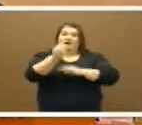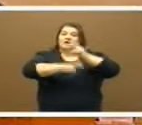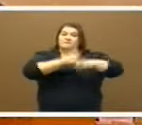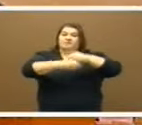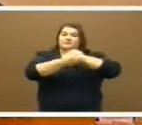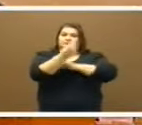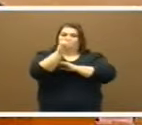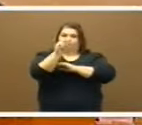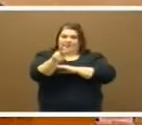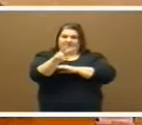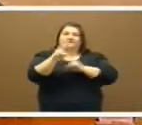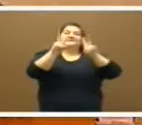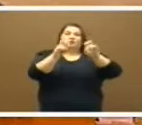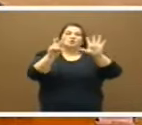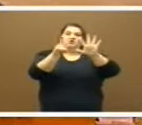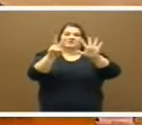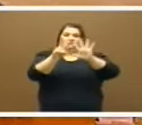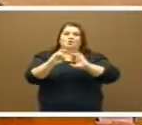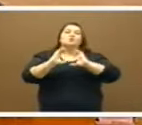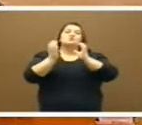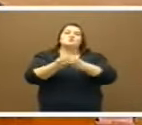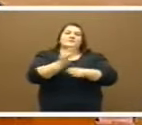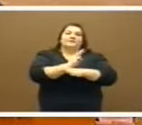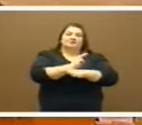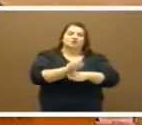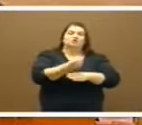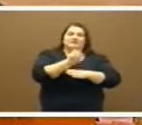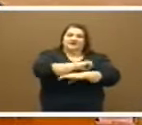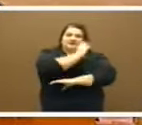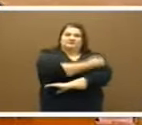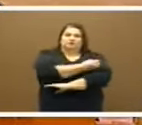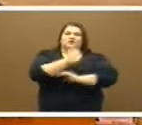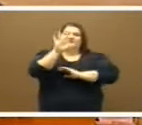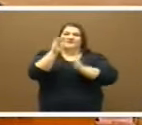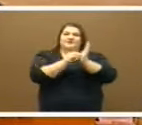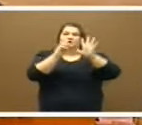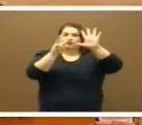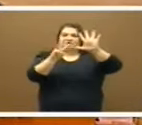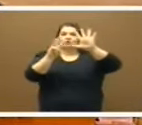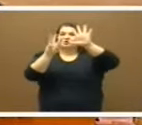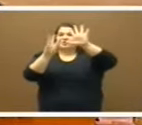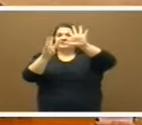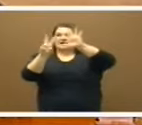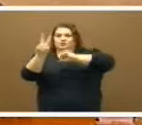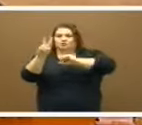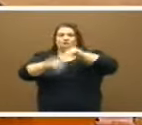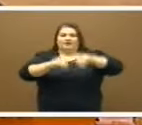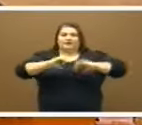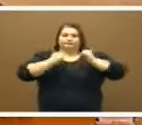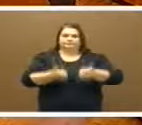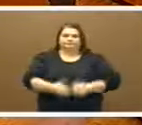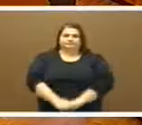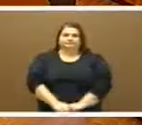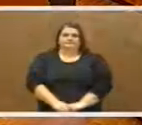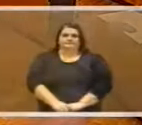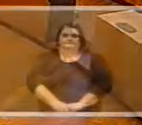12, al título 7, del Grupo Parlamentario Socialista, cuyo registro entrada fue el 15.892. Entramos en votación.